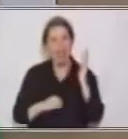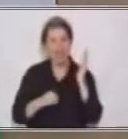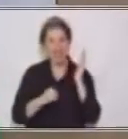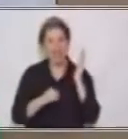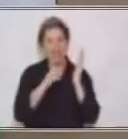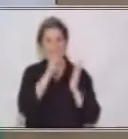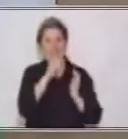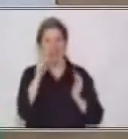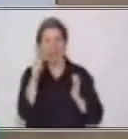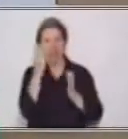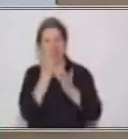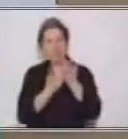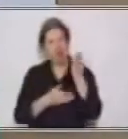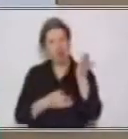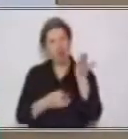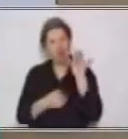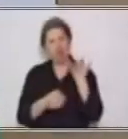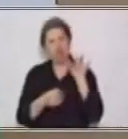compró 30 naranjas.